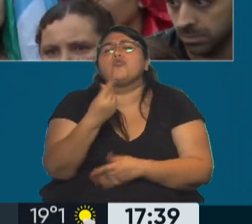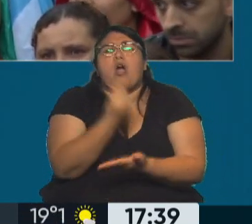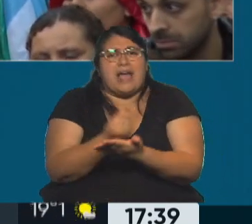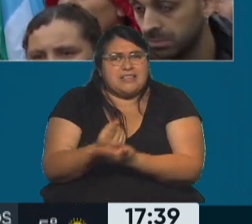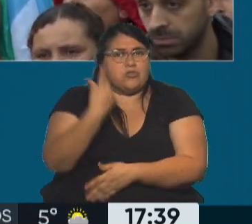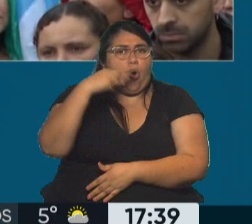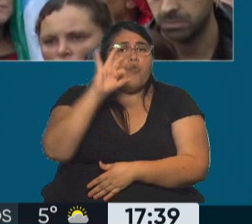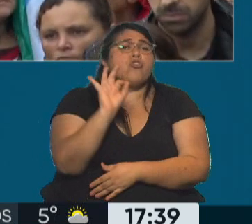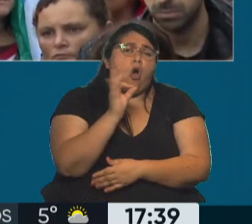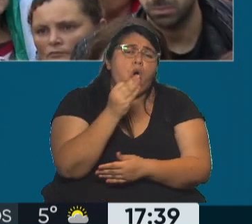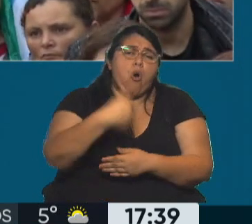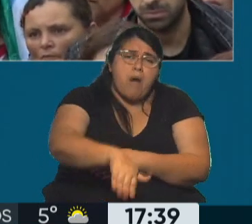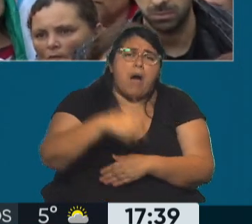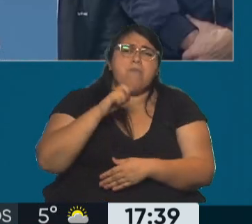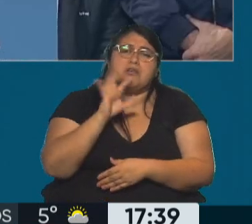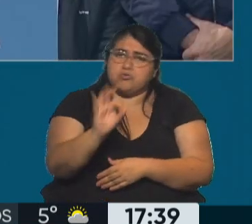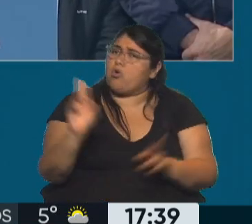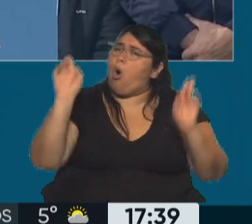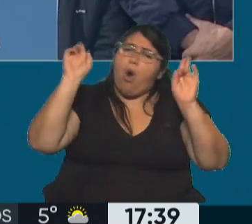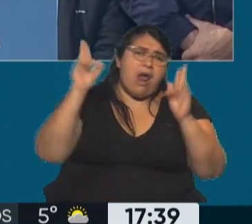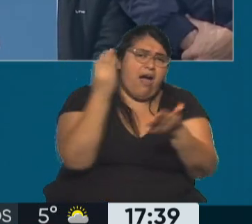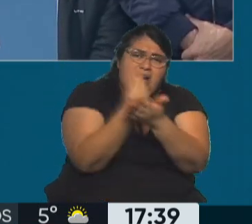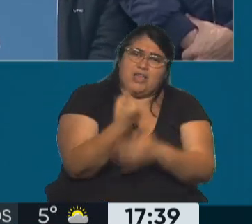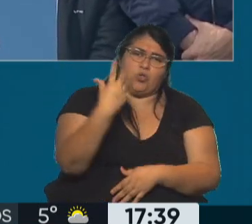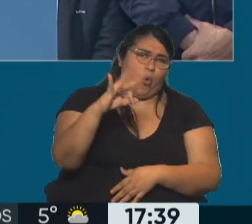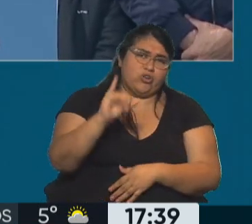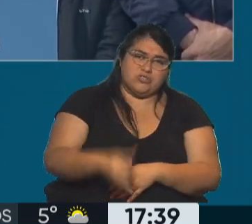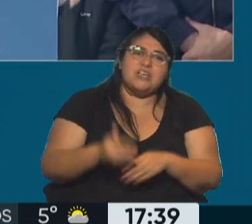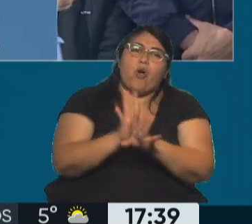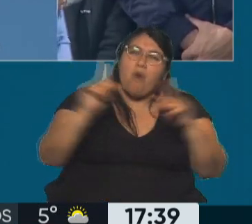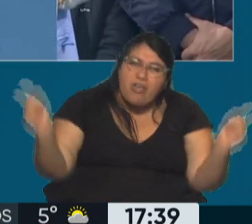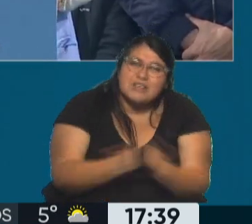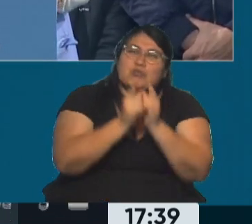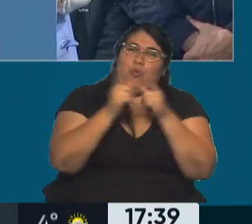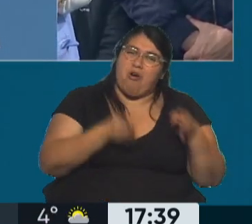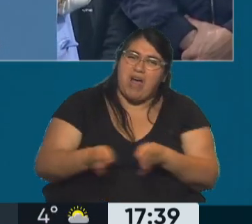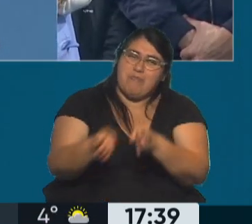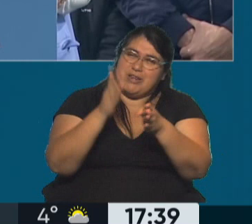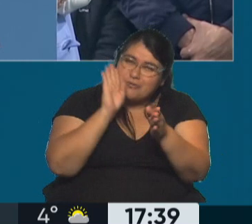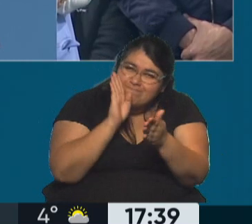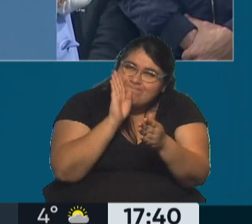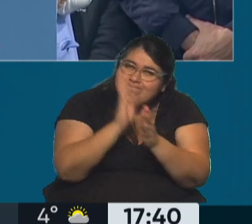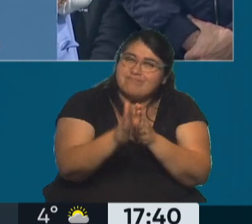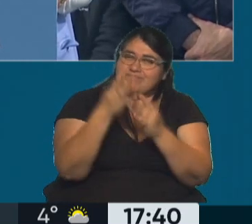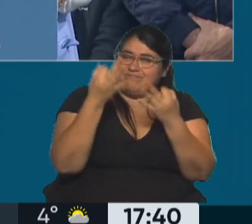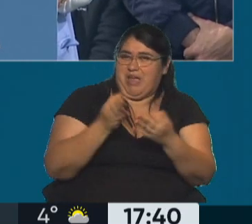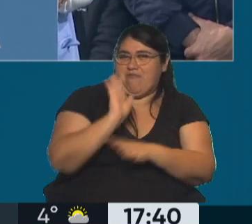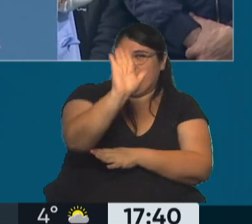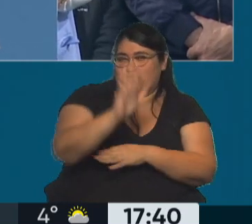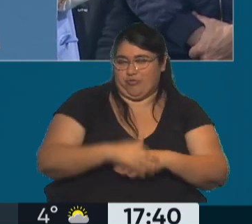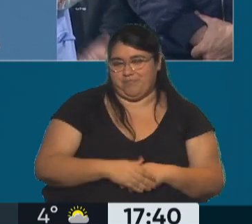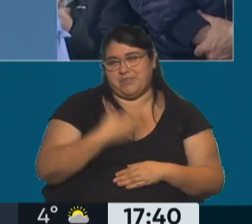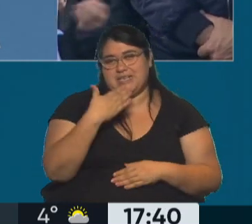Yo lo he sostenido siempre, ojalá haya un candidato único porque sea el que resuma un programa que es lo que Cristina nos está reclamando a todos los dirigentes hace rato.